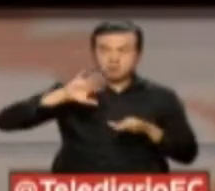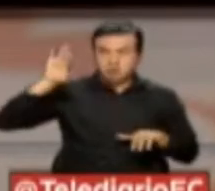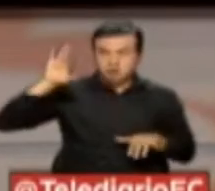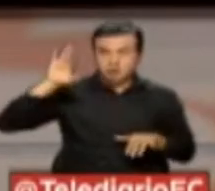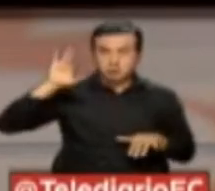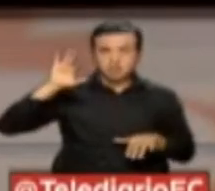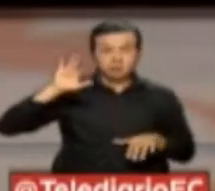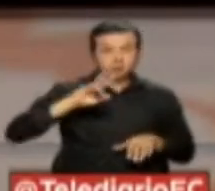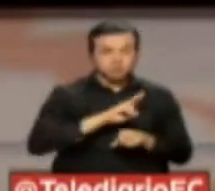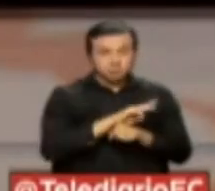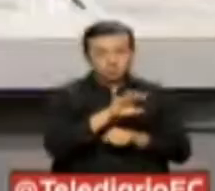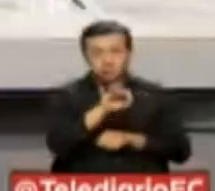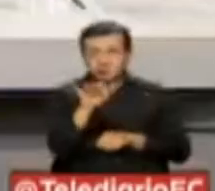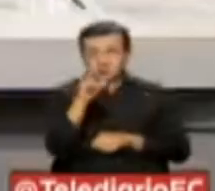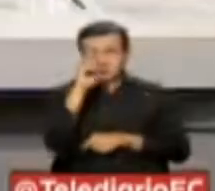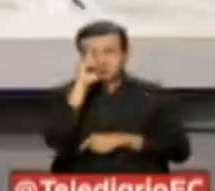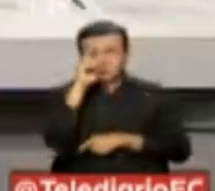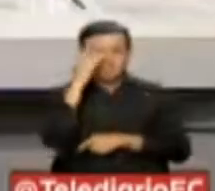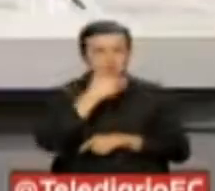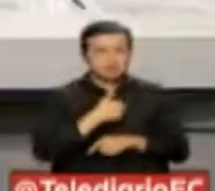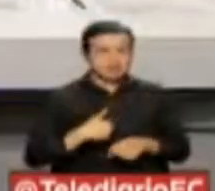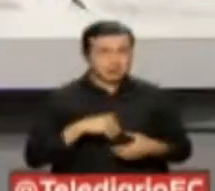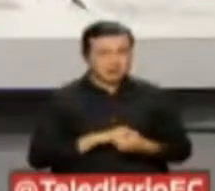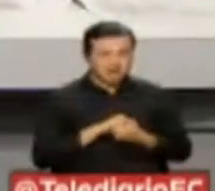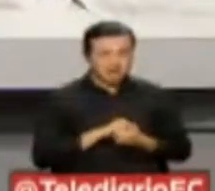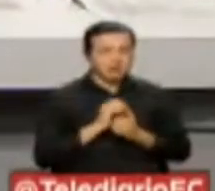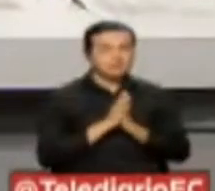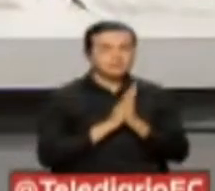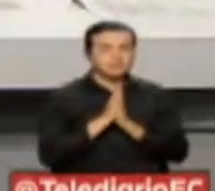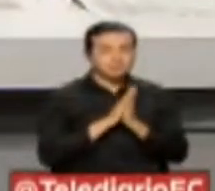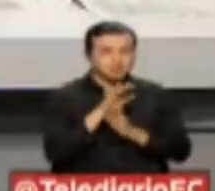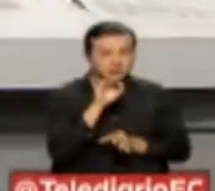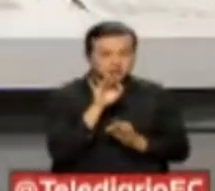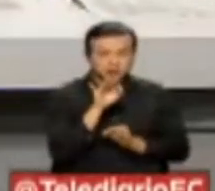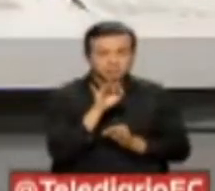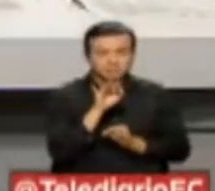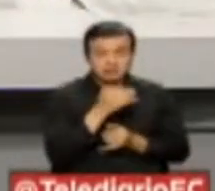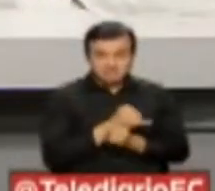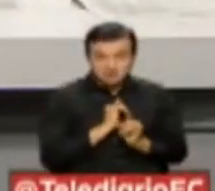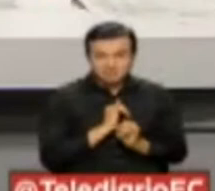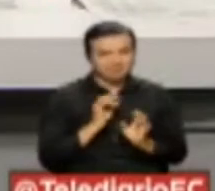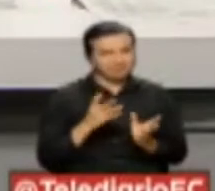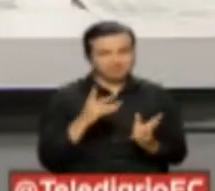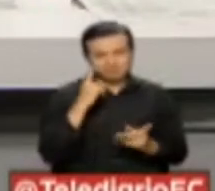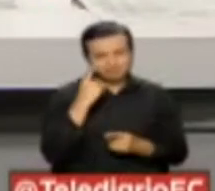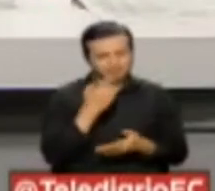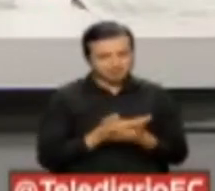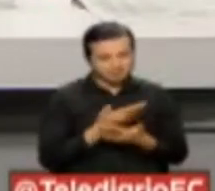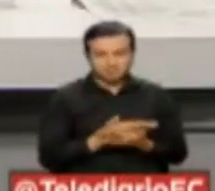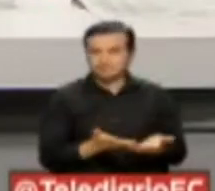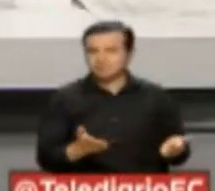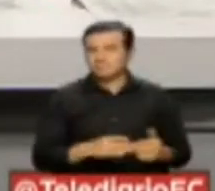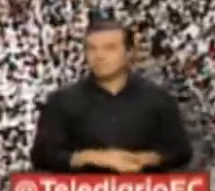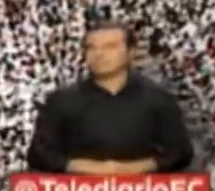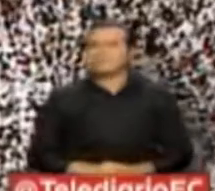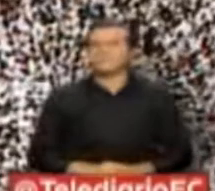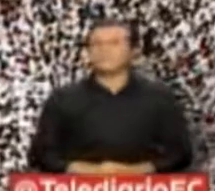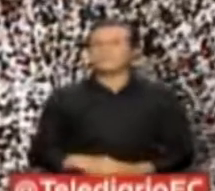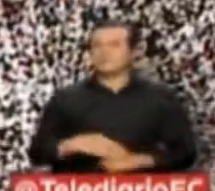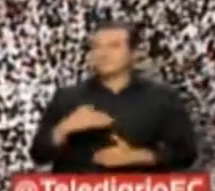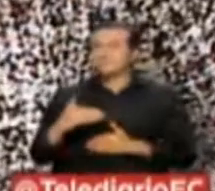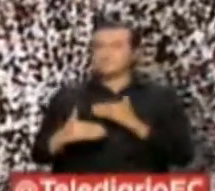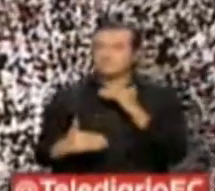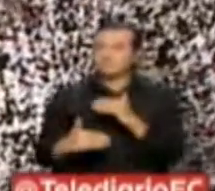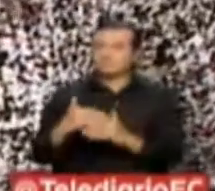superintendencia o opuesto público pero animosamente eso no pasó y los hechos lo demuestra bueno habían procesos